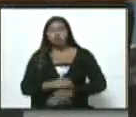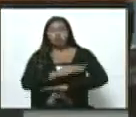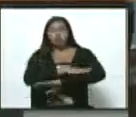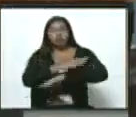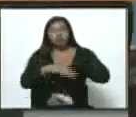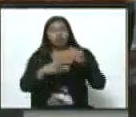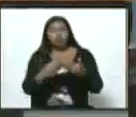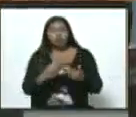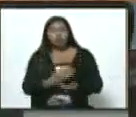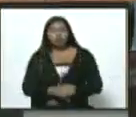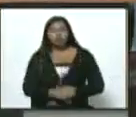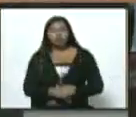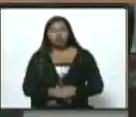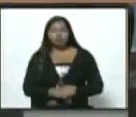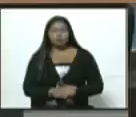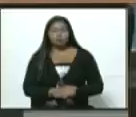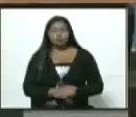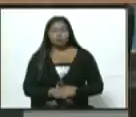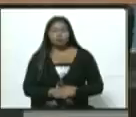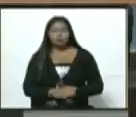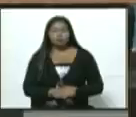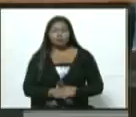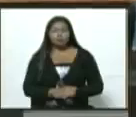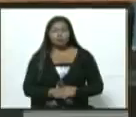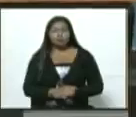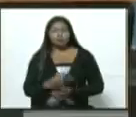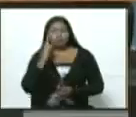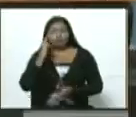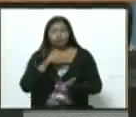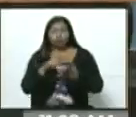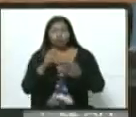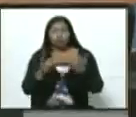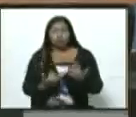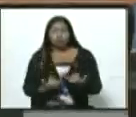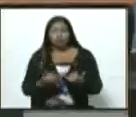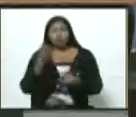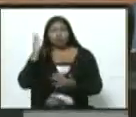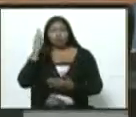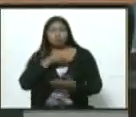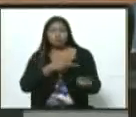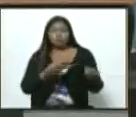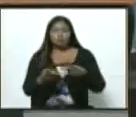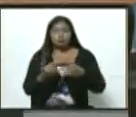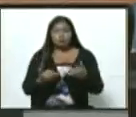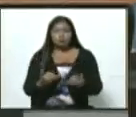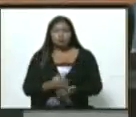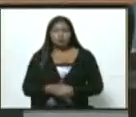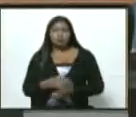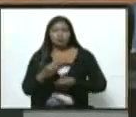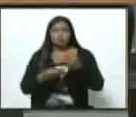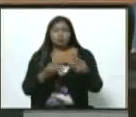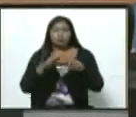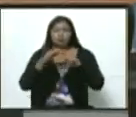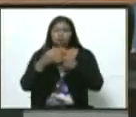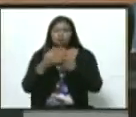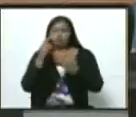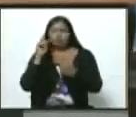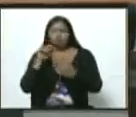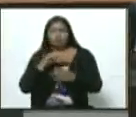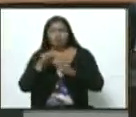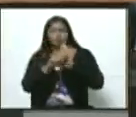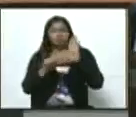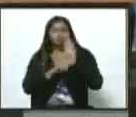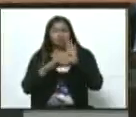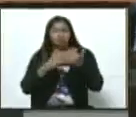Republicano, que está hoy en sesión para recibir, como establece la Constitución